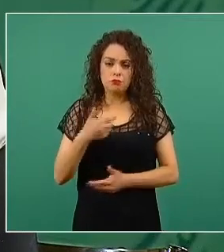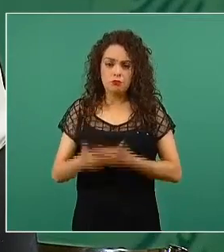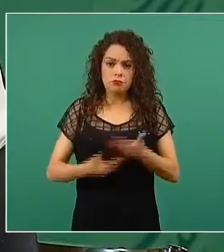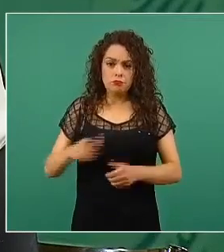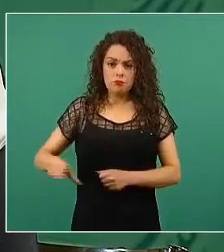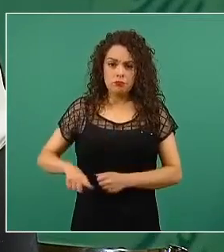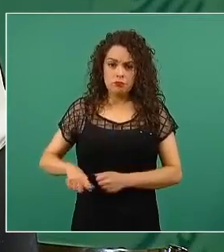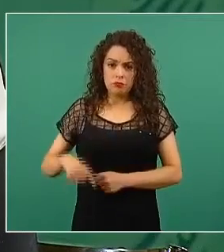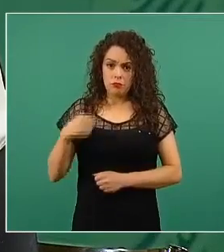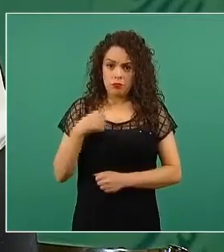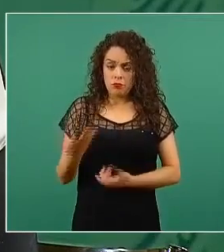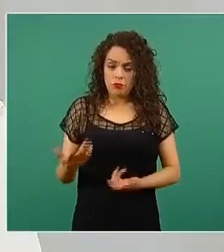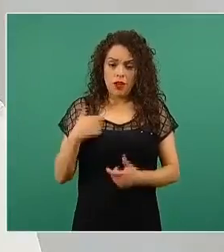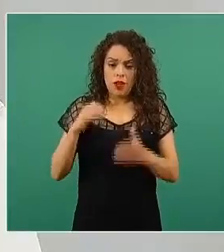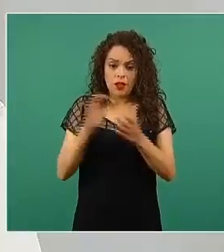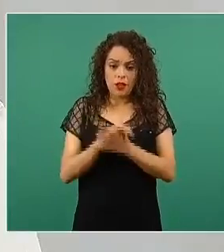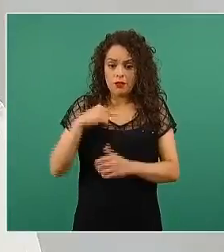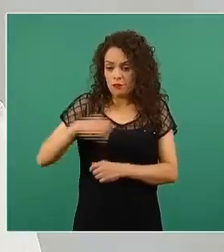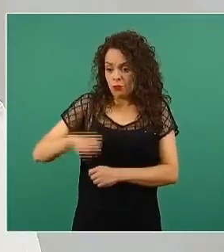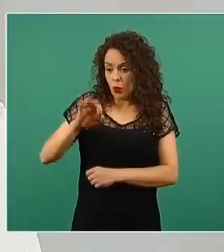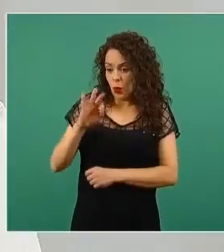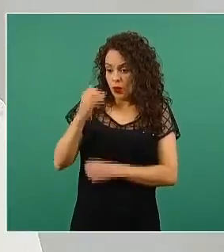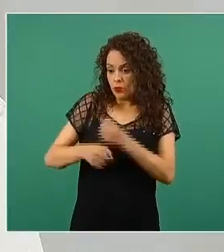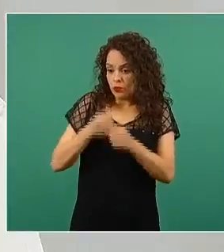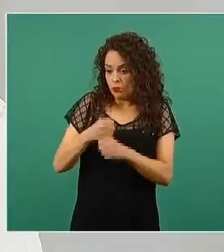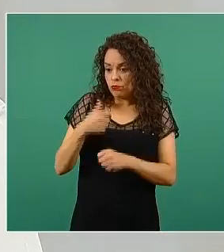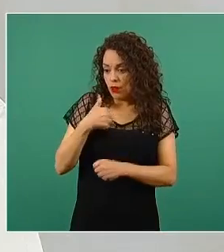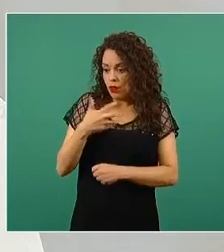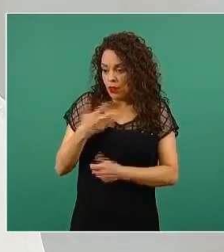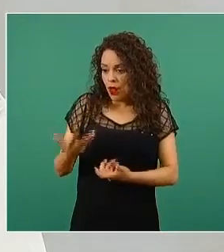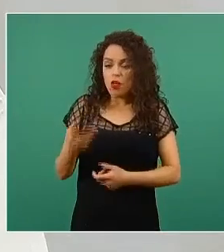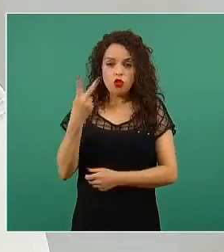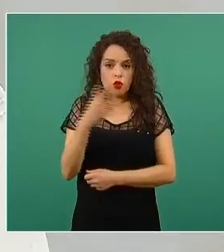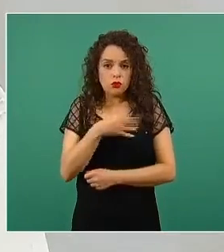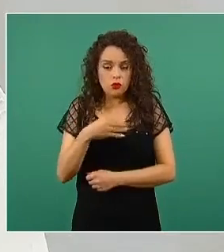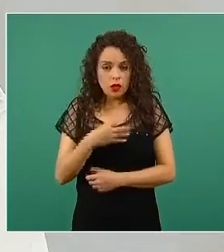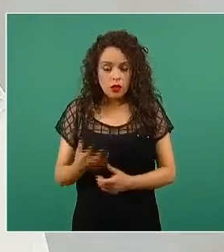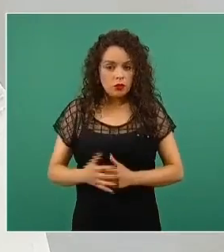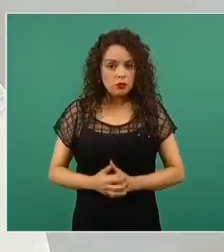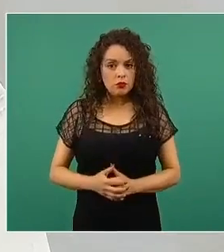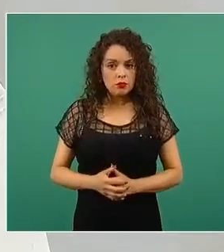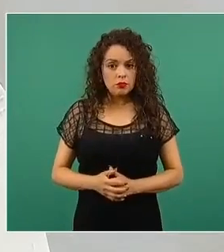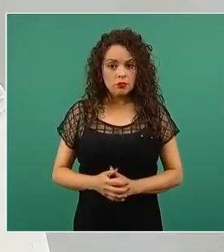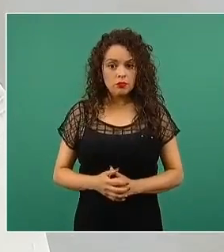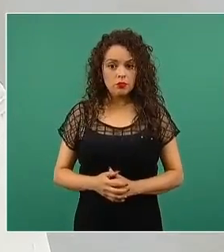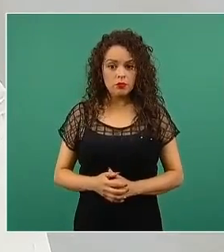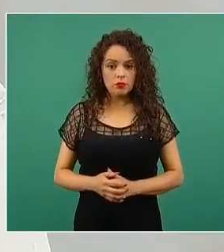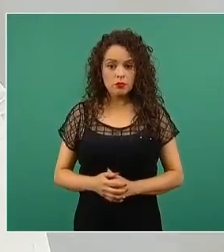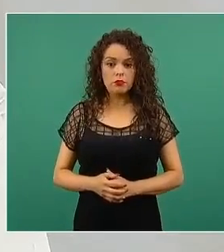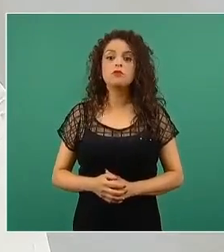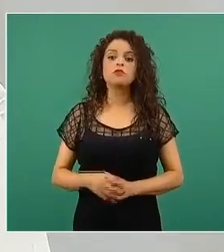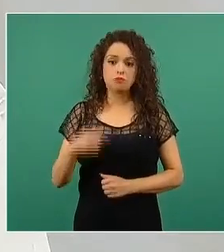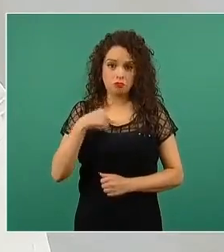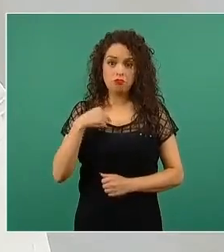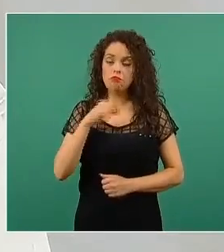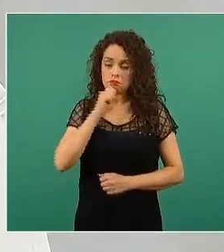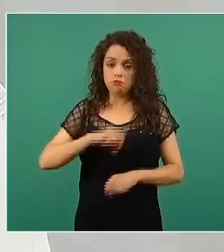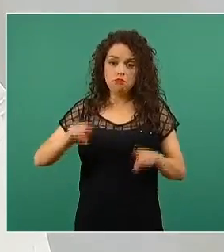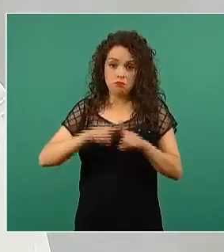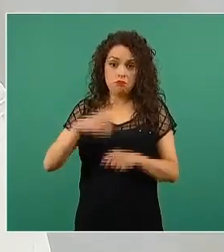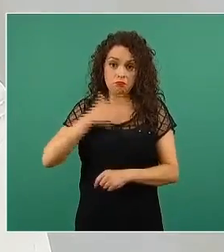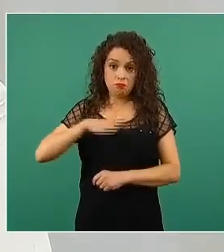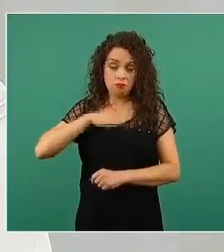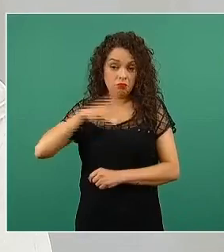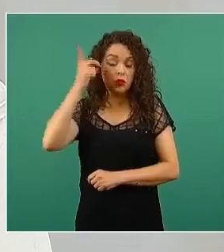de 44 años, casado con su esposa, y que tiene 2 hijos, y que también le da sueño, y también llora, y